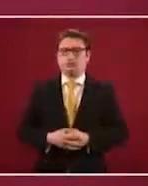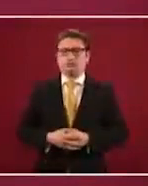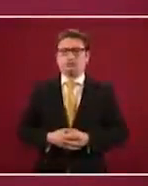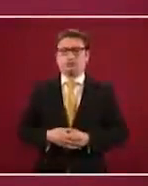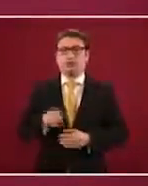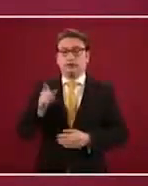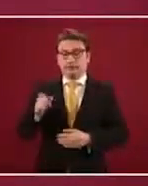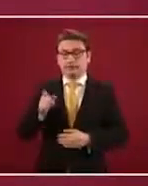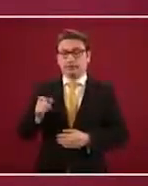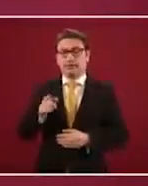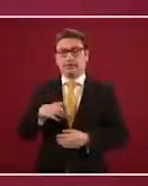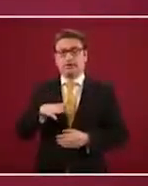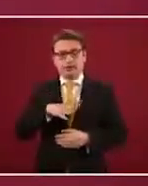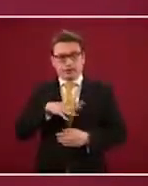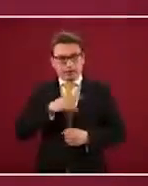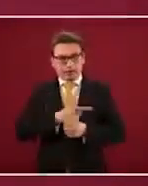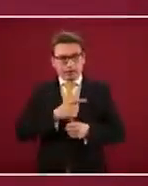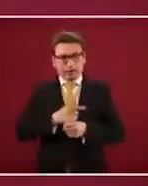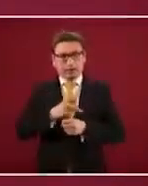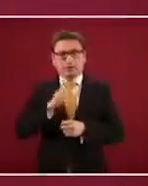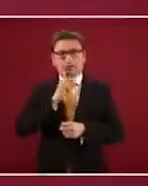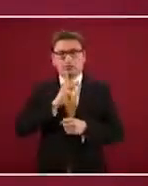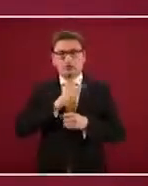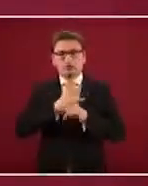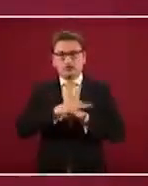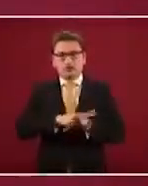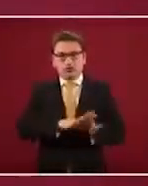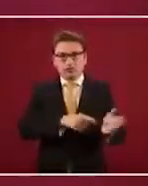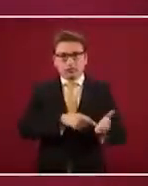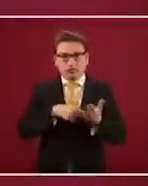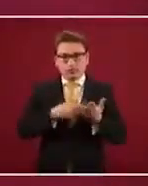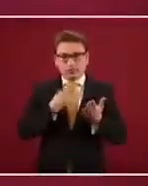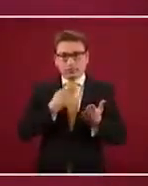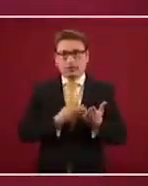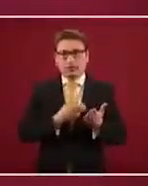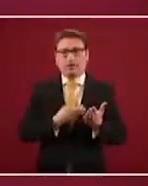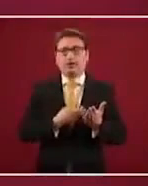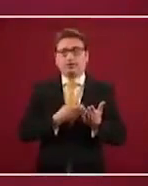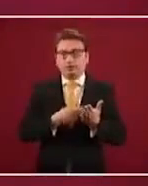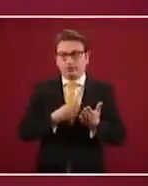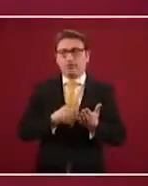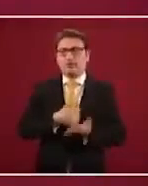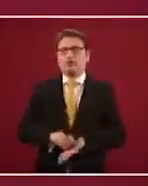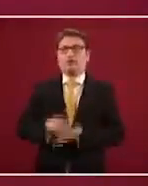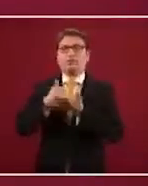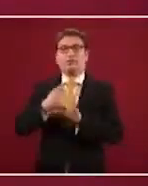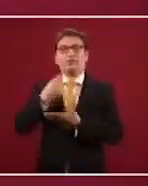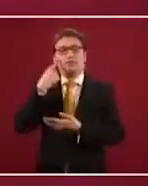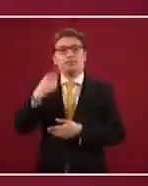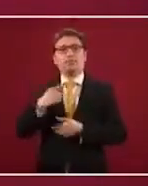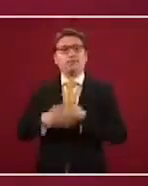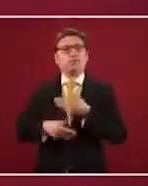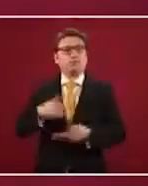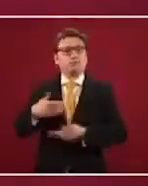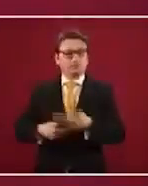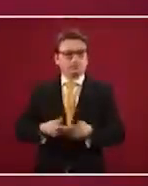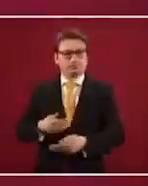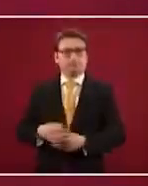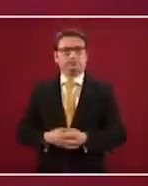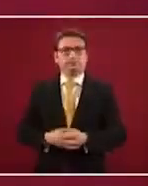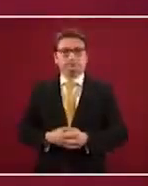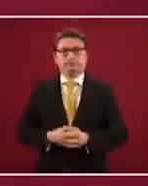de presentar todos aquellos elementos que puedan resultar, que